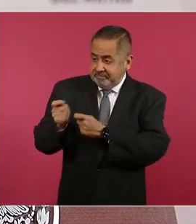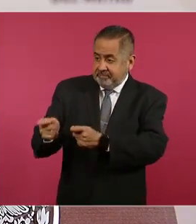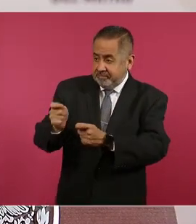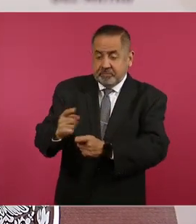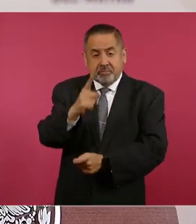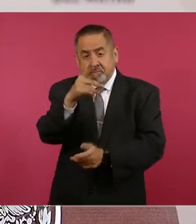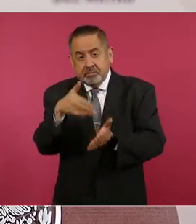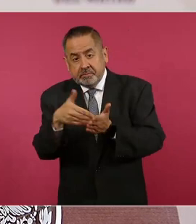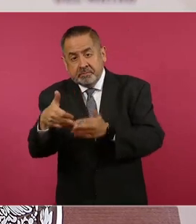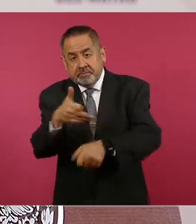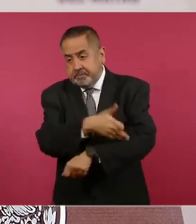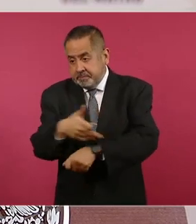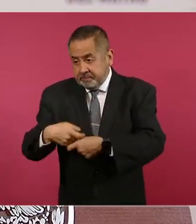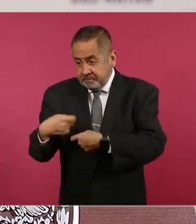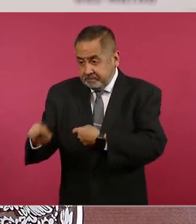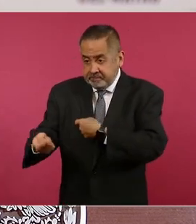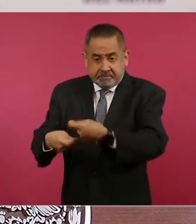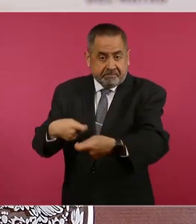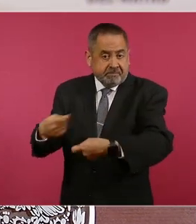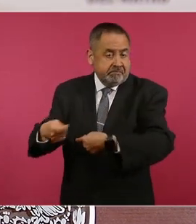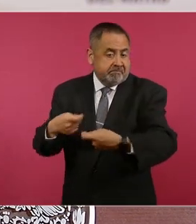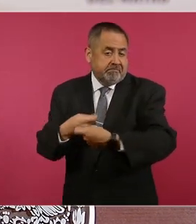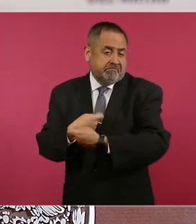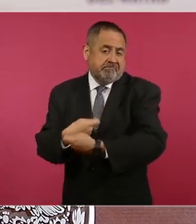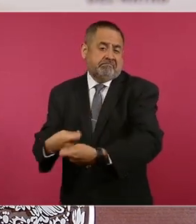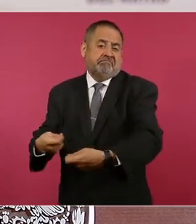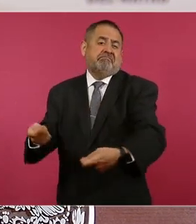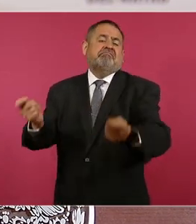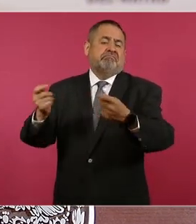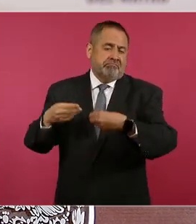campesinas, en aquel tiempo, muchos.